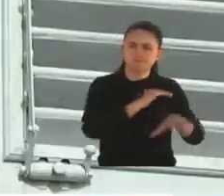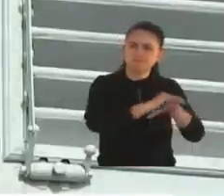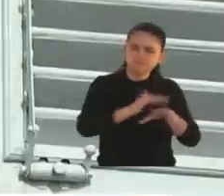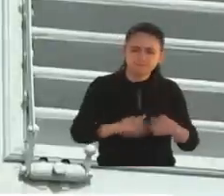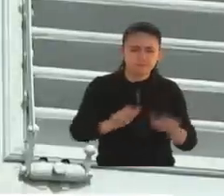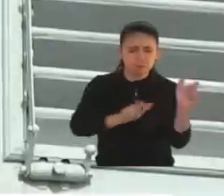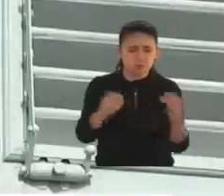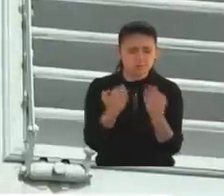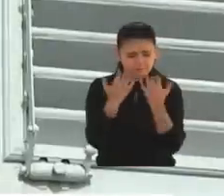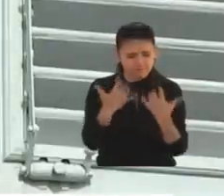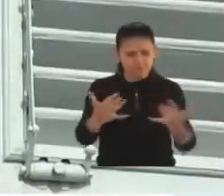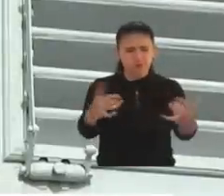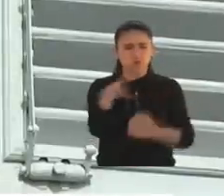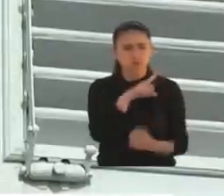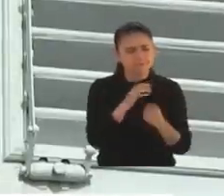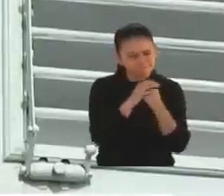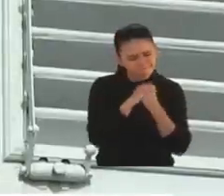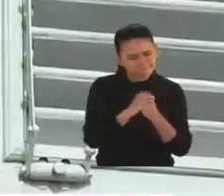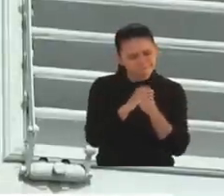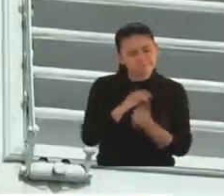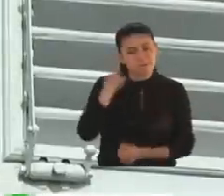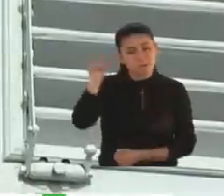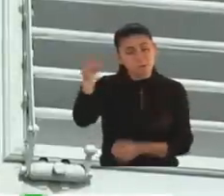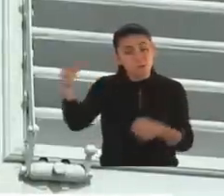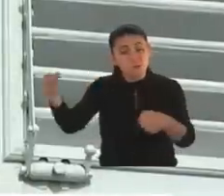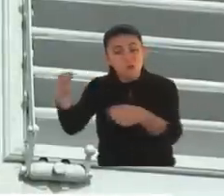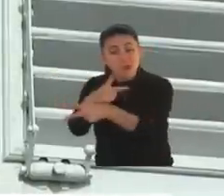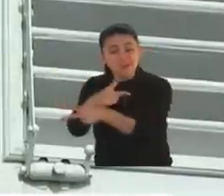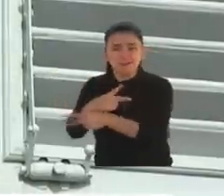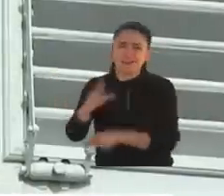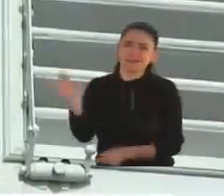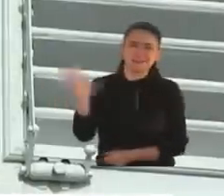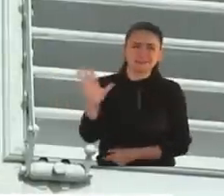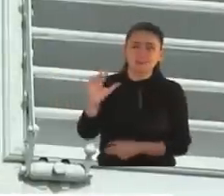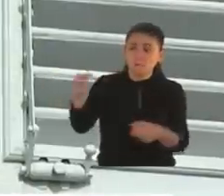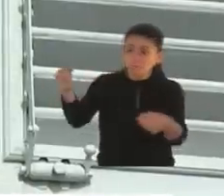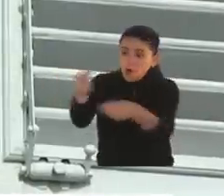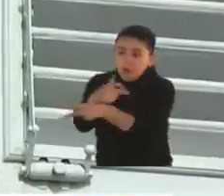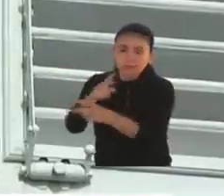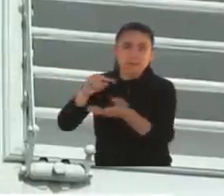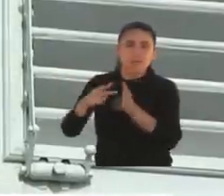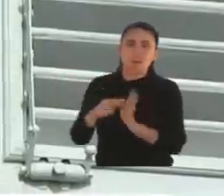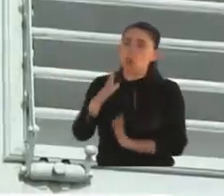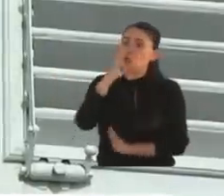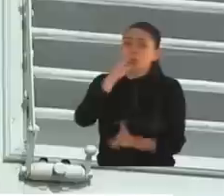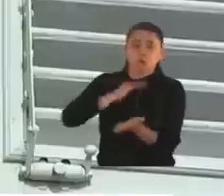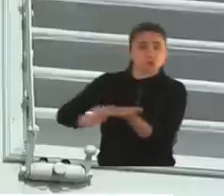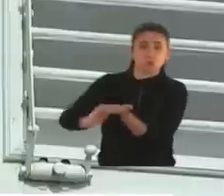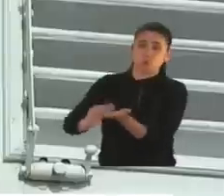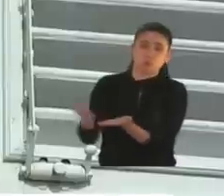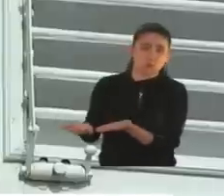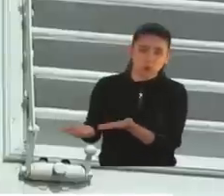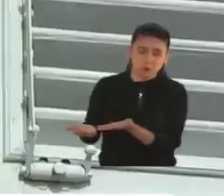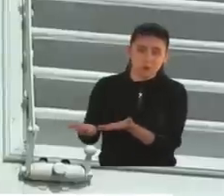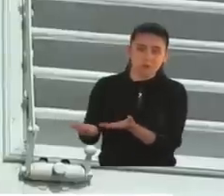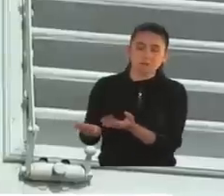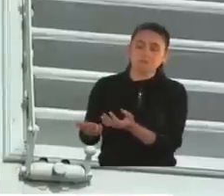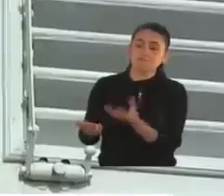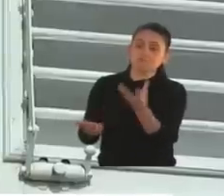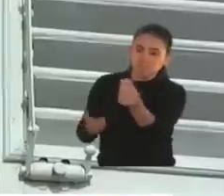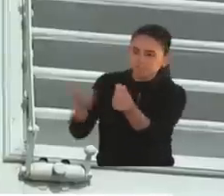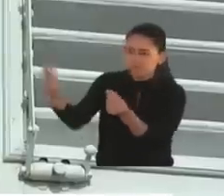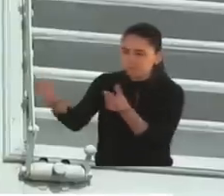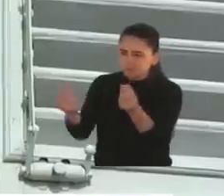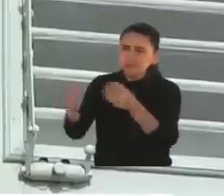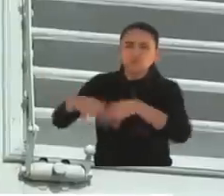hay actos violentos en Perú. La violencia apaga la esperanza de una solución justa a los problemas. Animo a todas las partes a tomar el camino